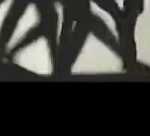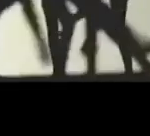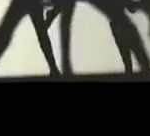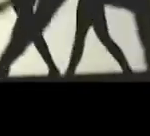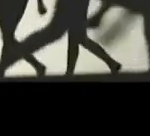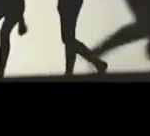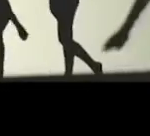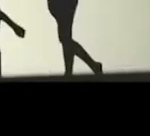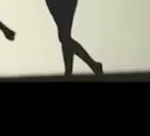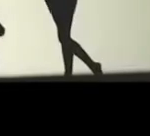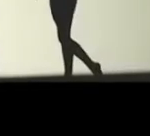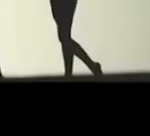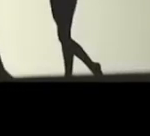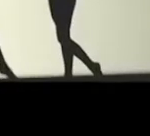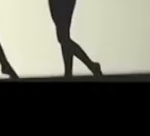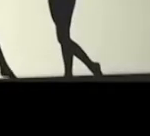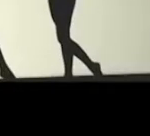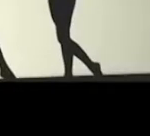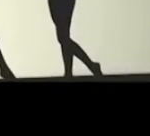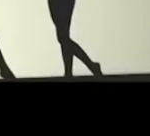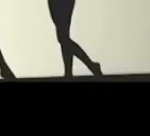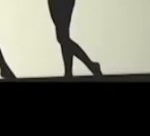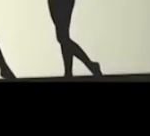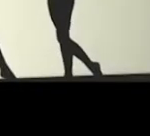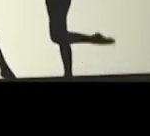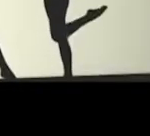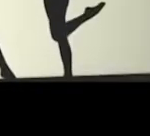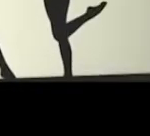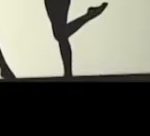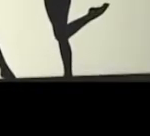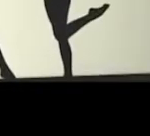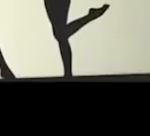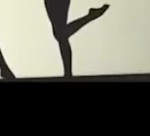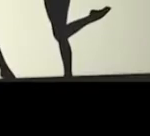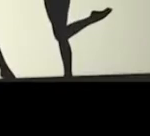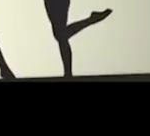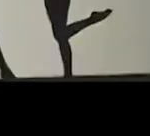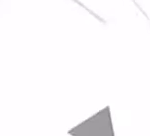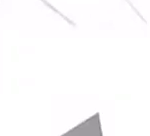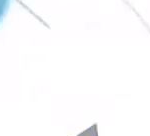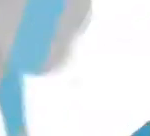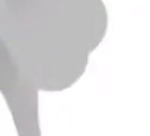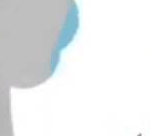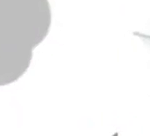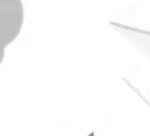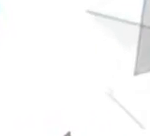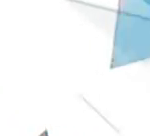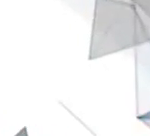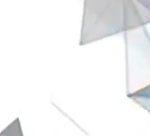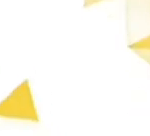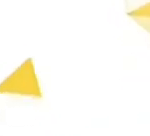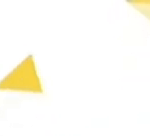al Ecuador en potencia turística, porque su belleza está en la gente.